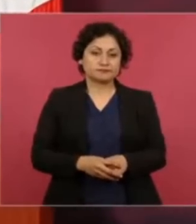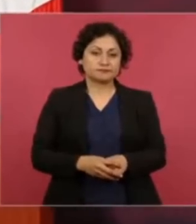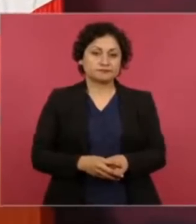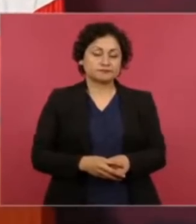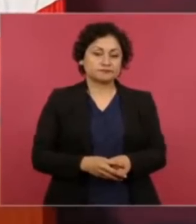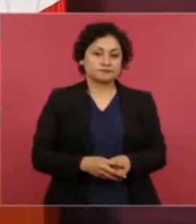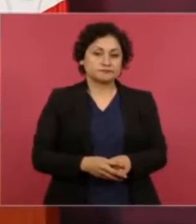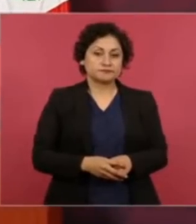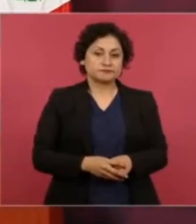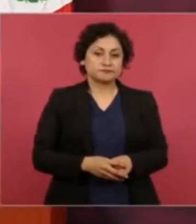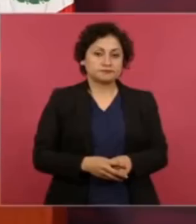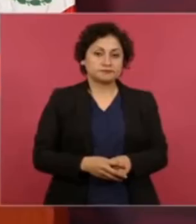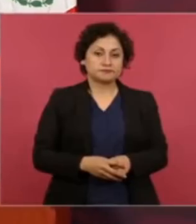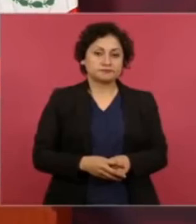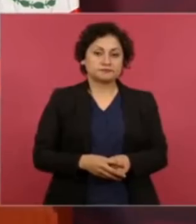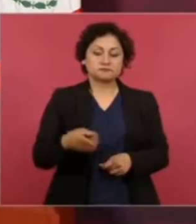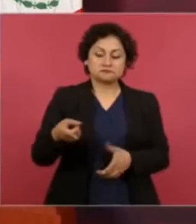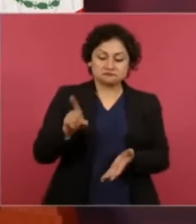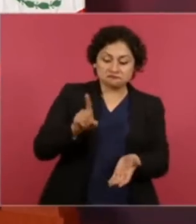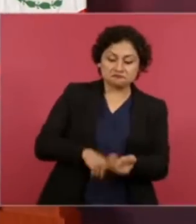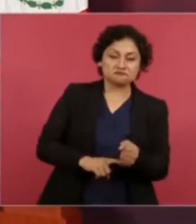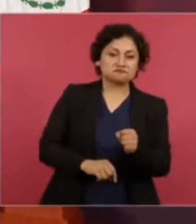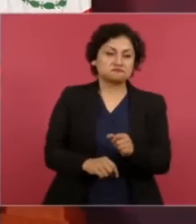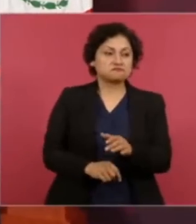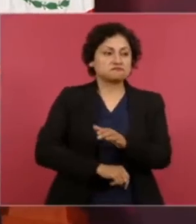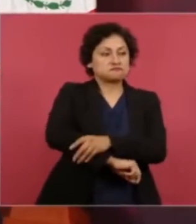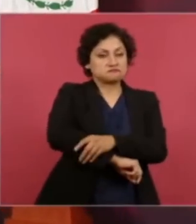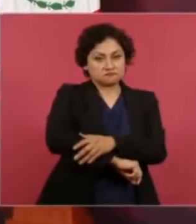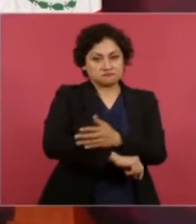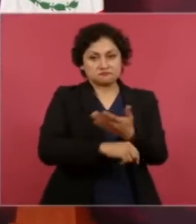impera el influyentismo